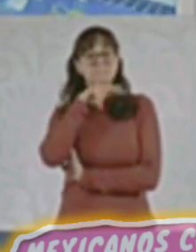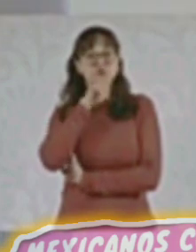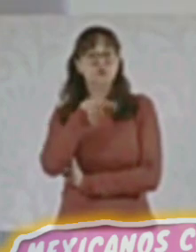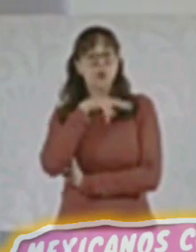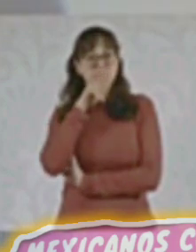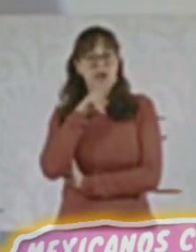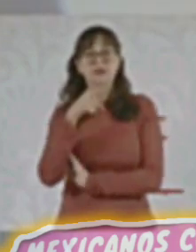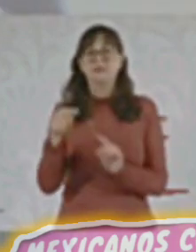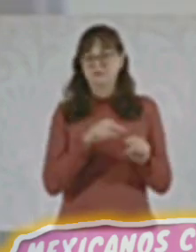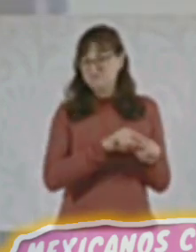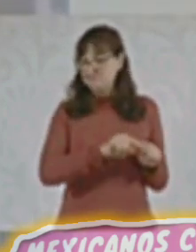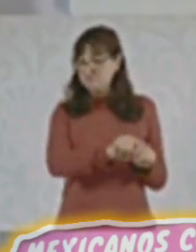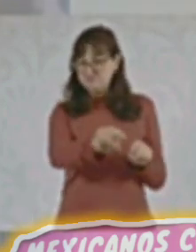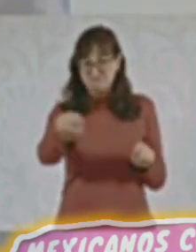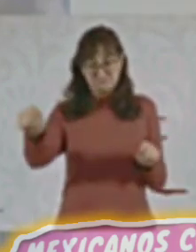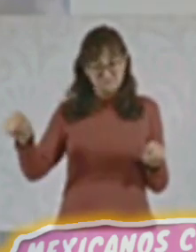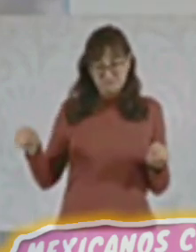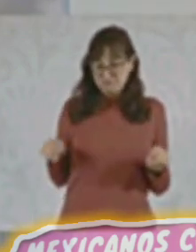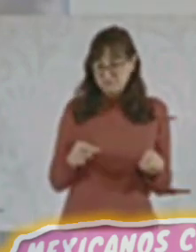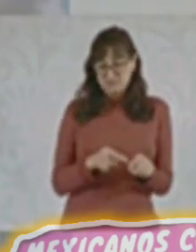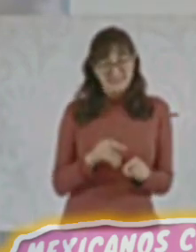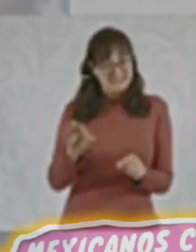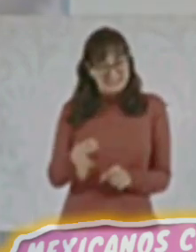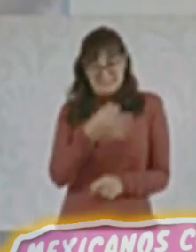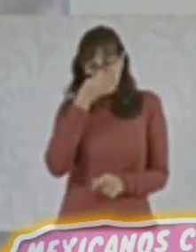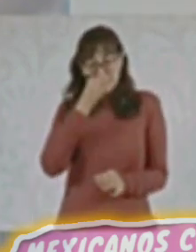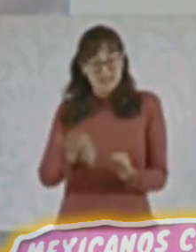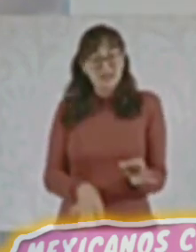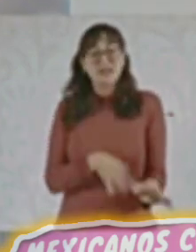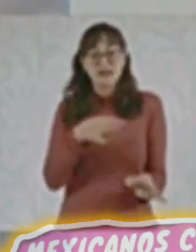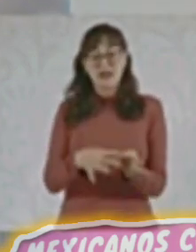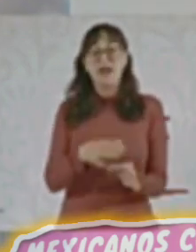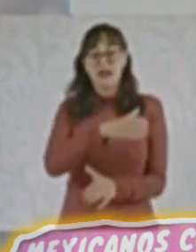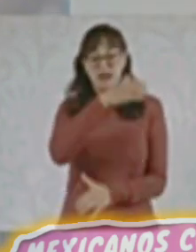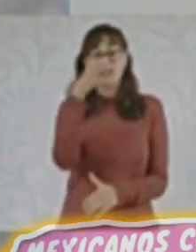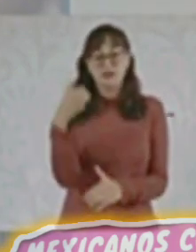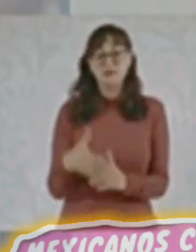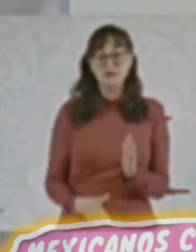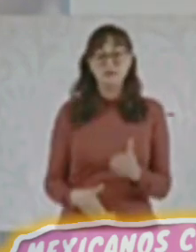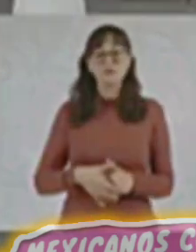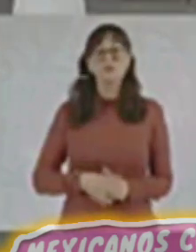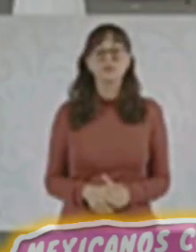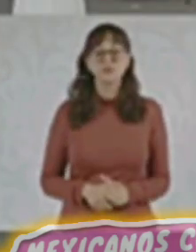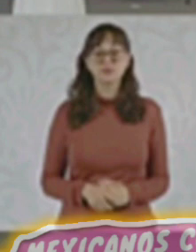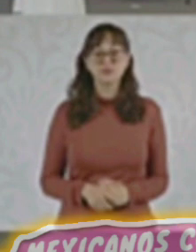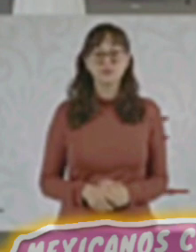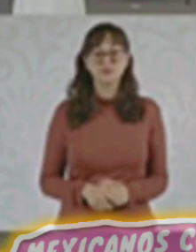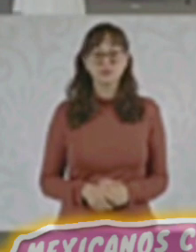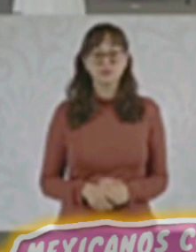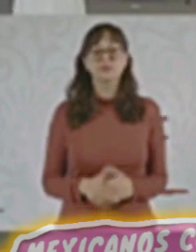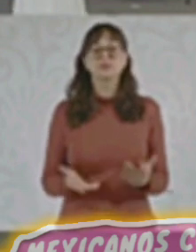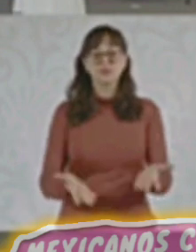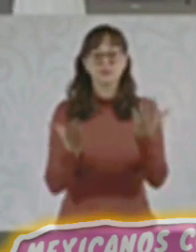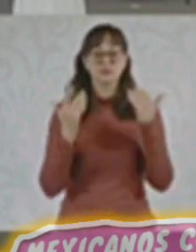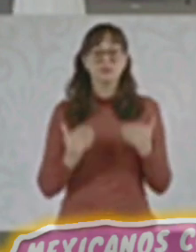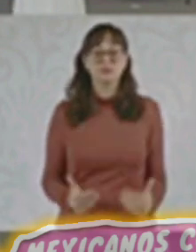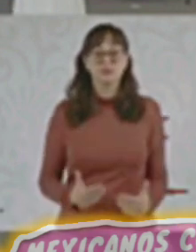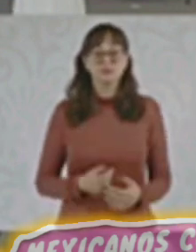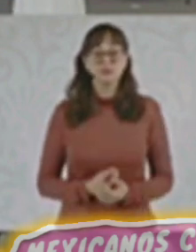muy pronto estaremos concluyendo la parte del retorno en la estación. La siguiente.